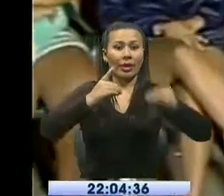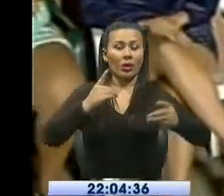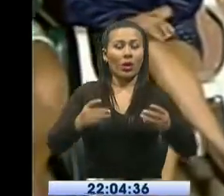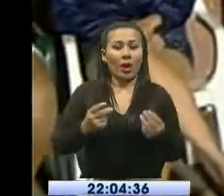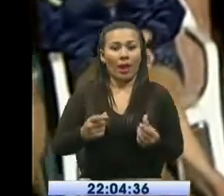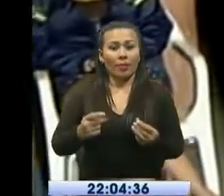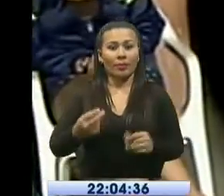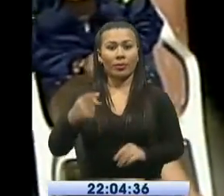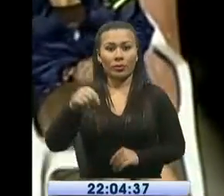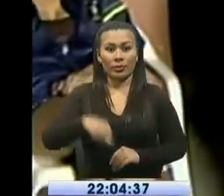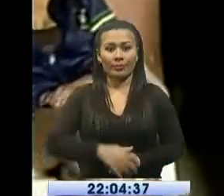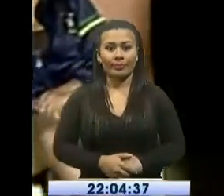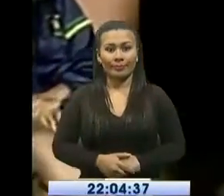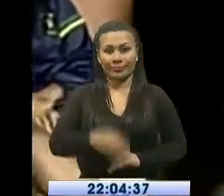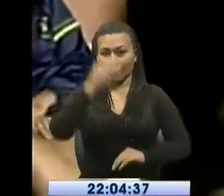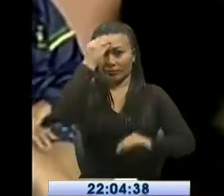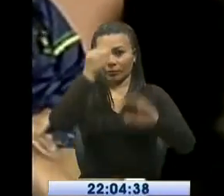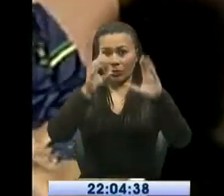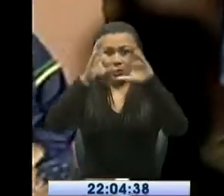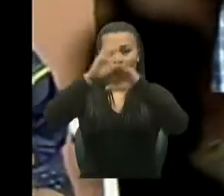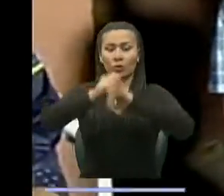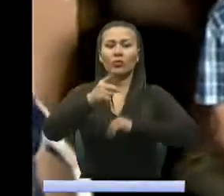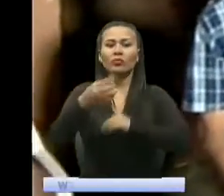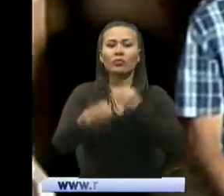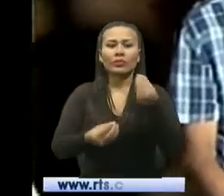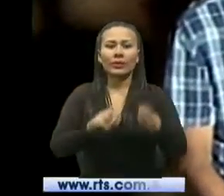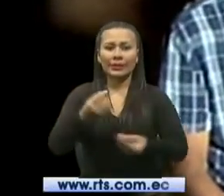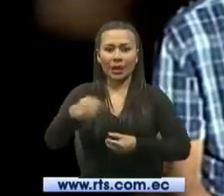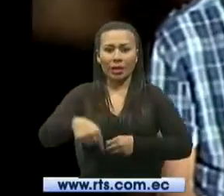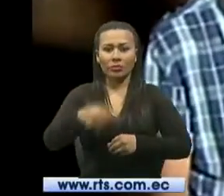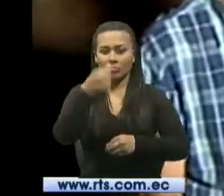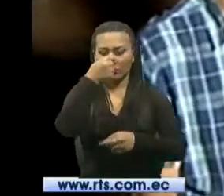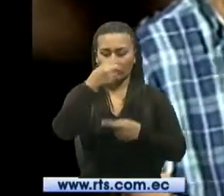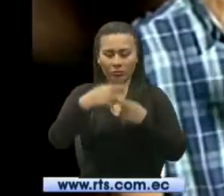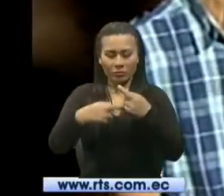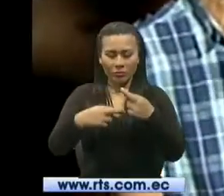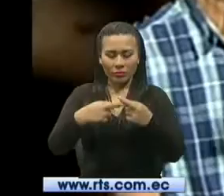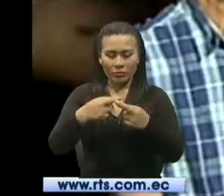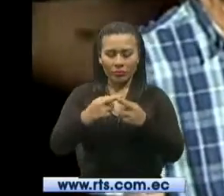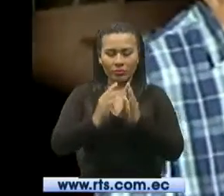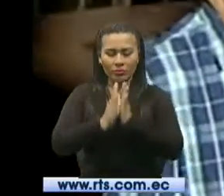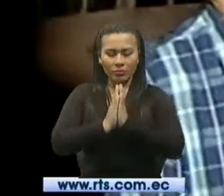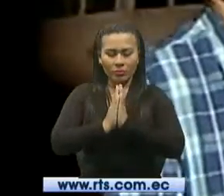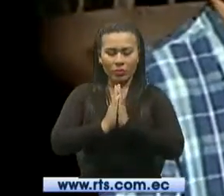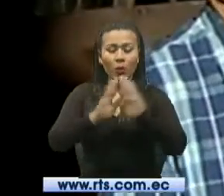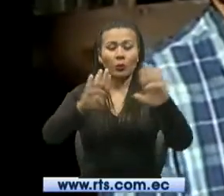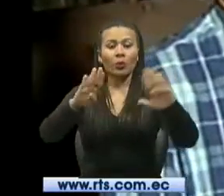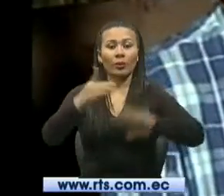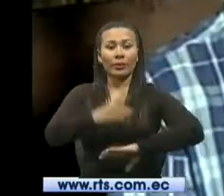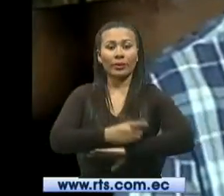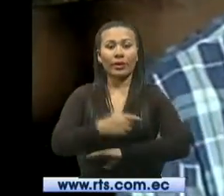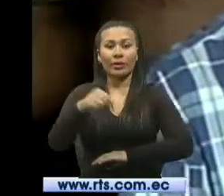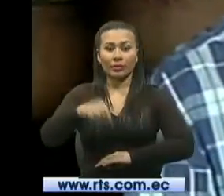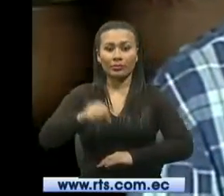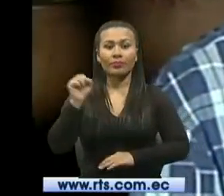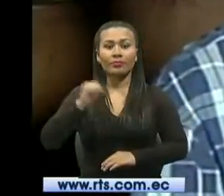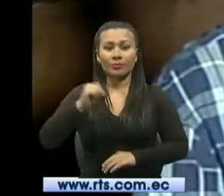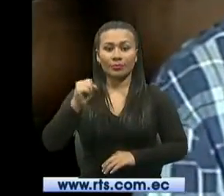buenas noches. Muy buenas noches. Sabemos que ustedes están llevando a cabo una novena, un rezo. Nosotros